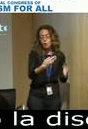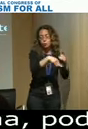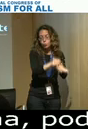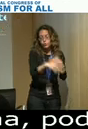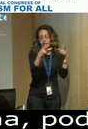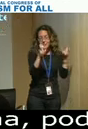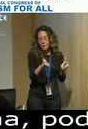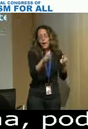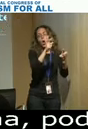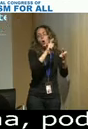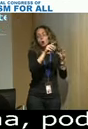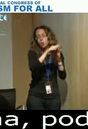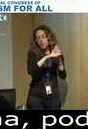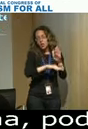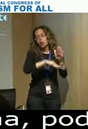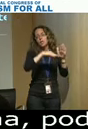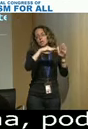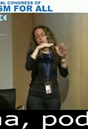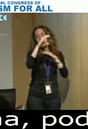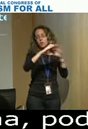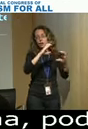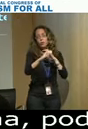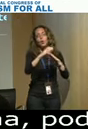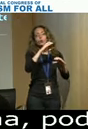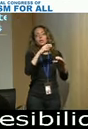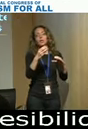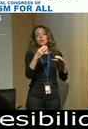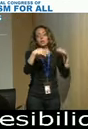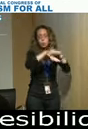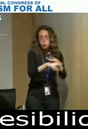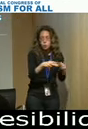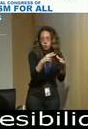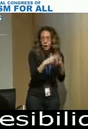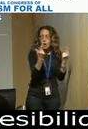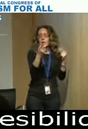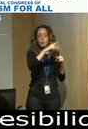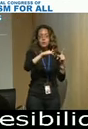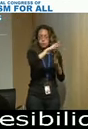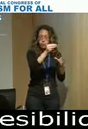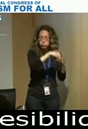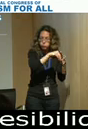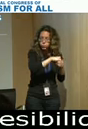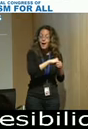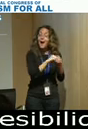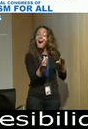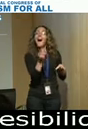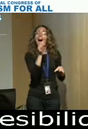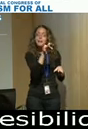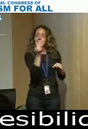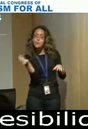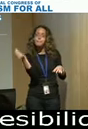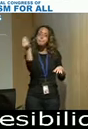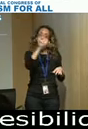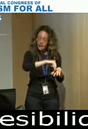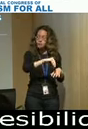condiciones de acceso a la comunicación, condiciones de inclusión social, aparte de todo lo que queramos introducir en el entorno, para mí creo, bueno, y de